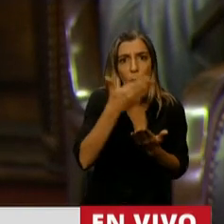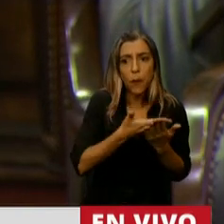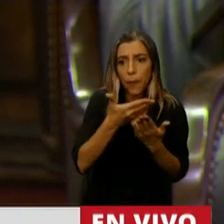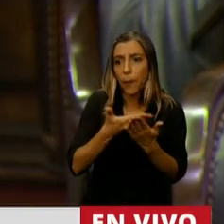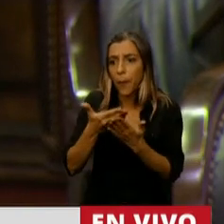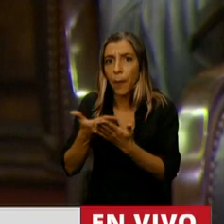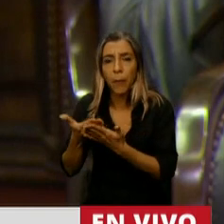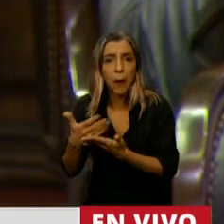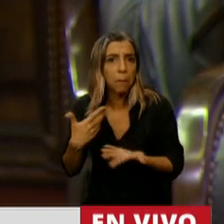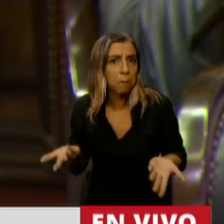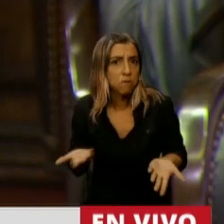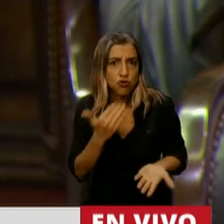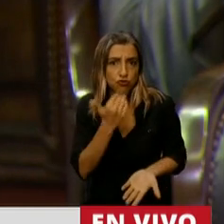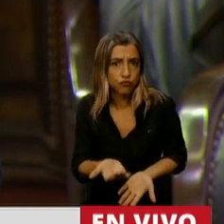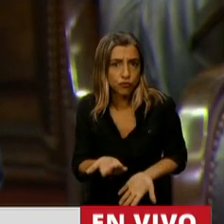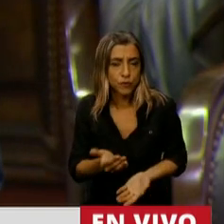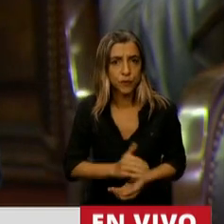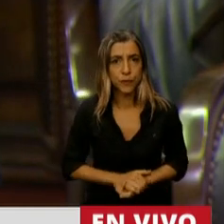posee ninguna utilidad